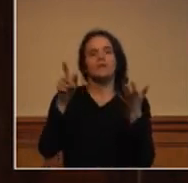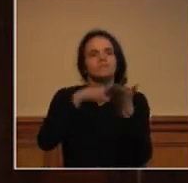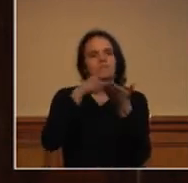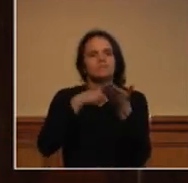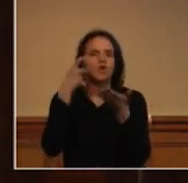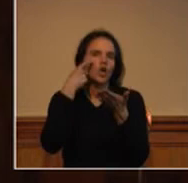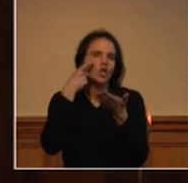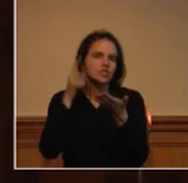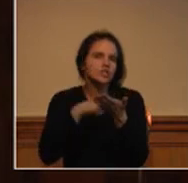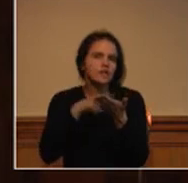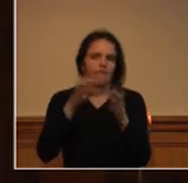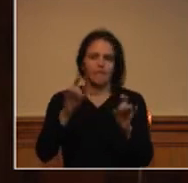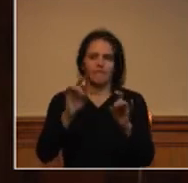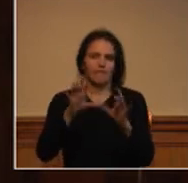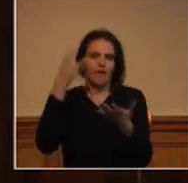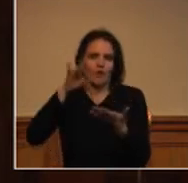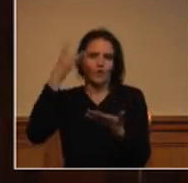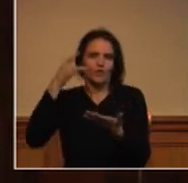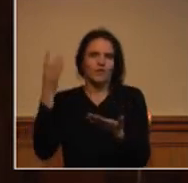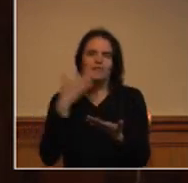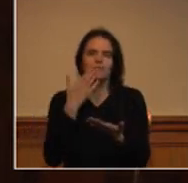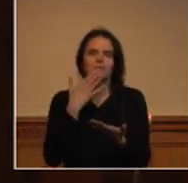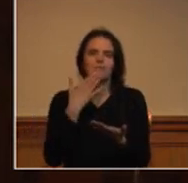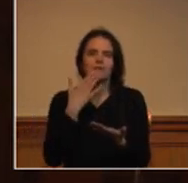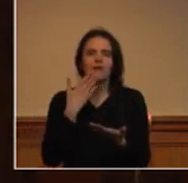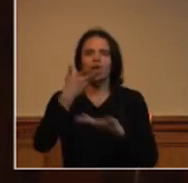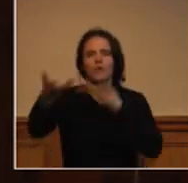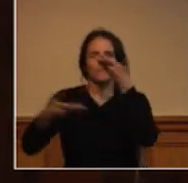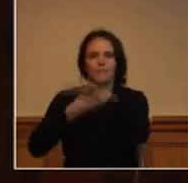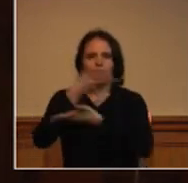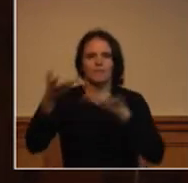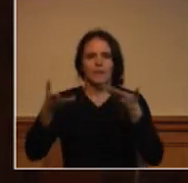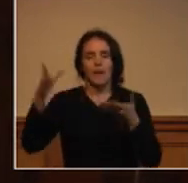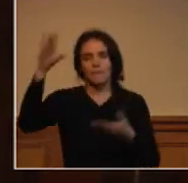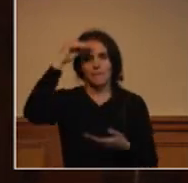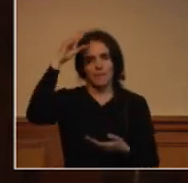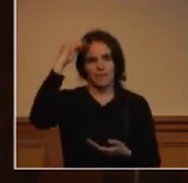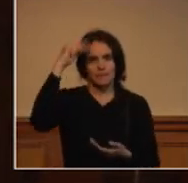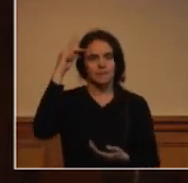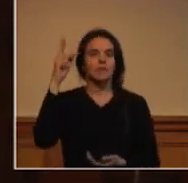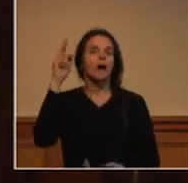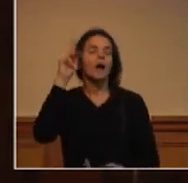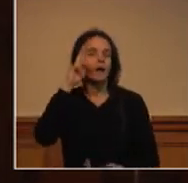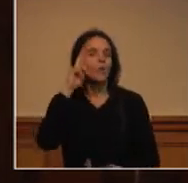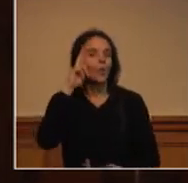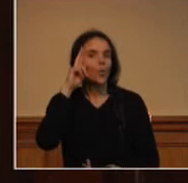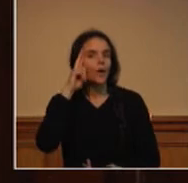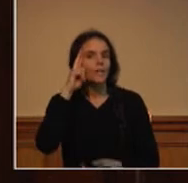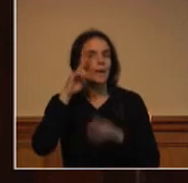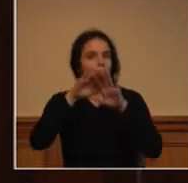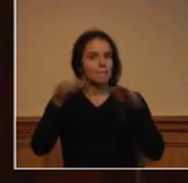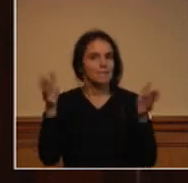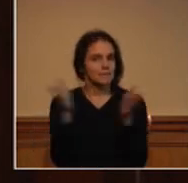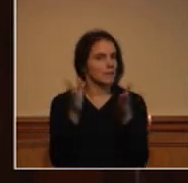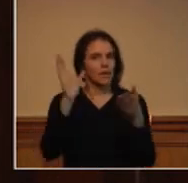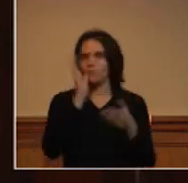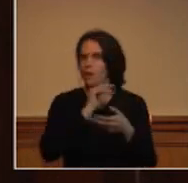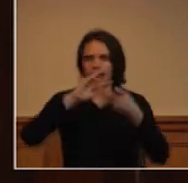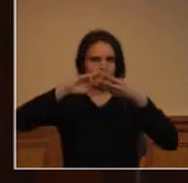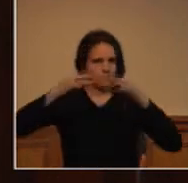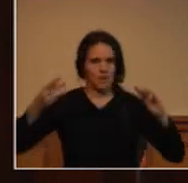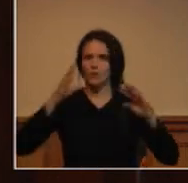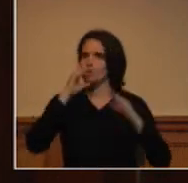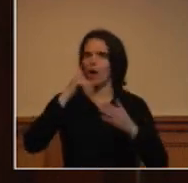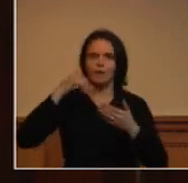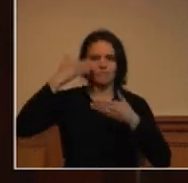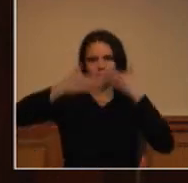lo puedan descubrir, puedan compartir su experiencia. Recordando que la mesita no es un método, no hay un paso a